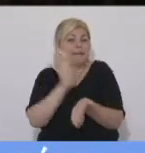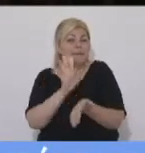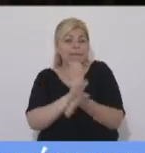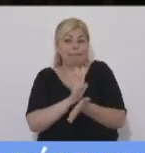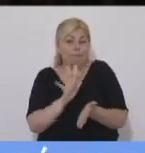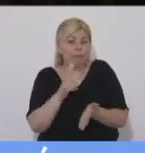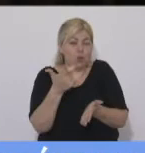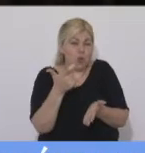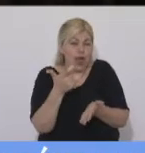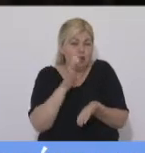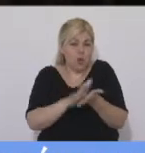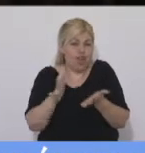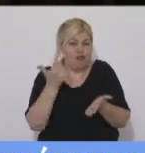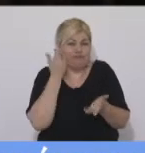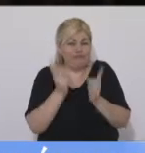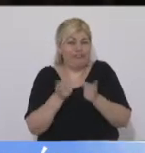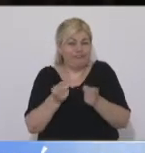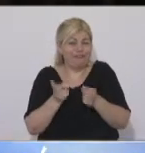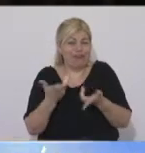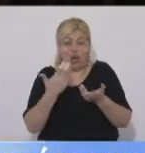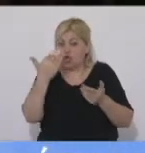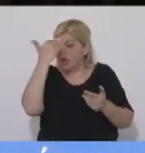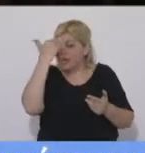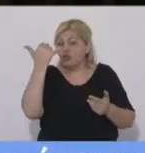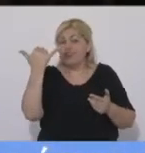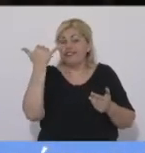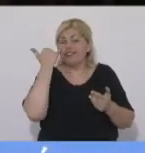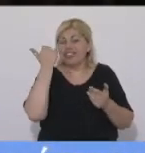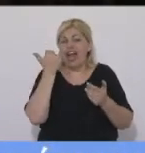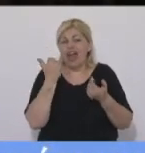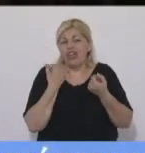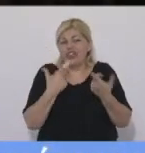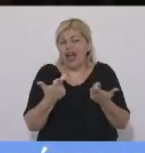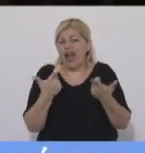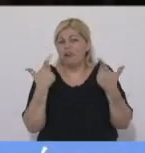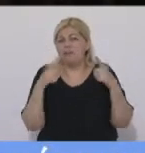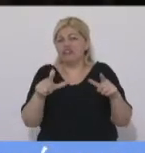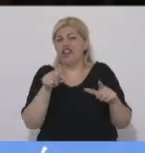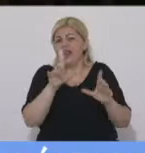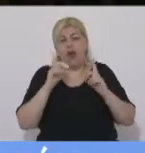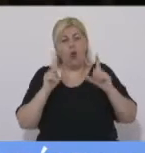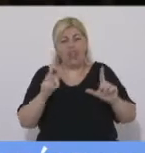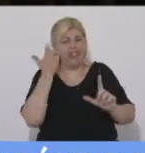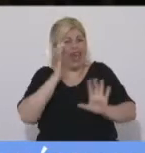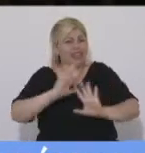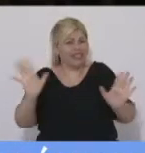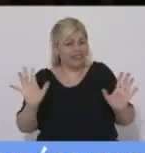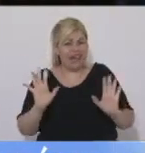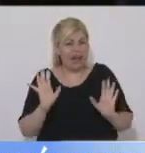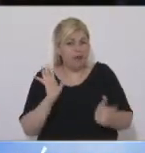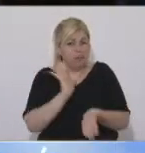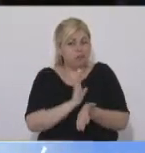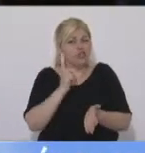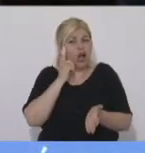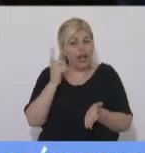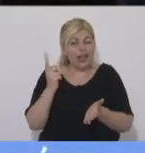igual. La Constitución habla, ya tiene la personería, no depende de un acto del Estado reconocerla. Entonces, creo que necesita la